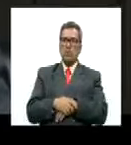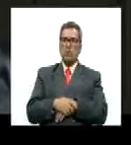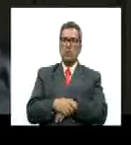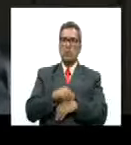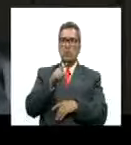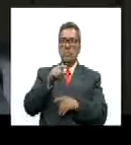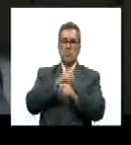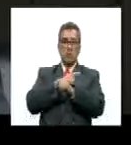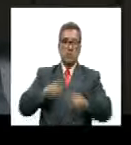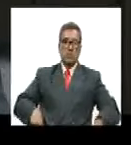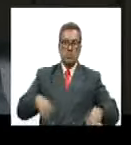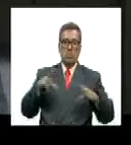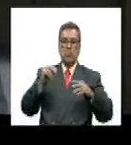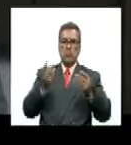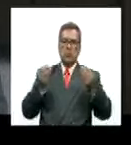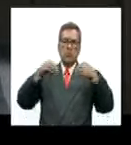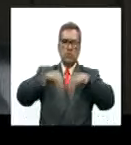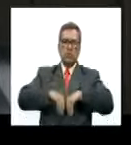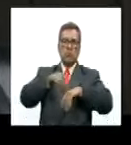es imposible no estar de acuerdo